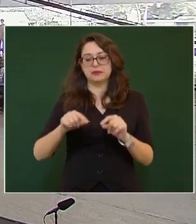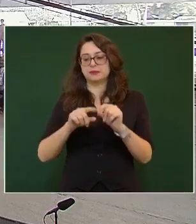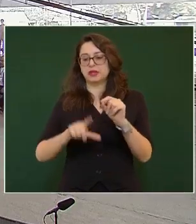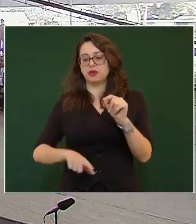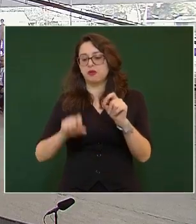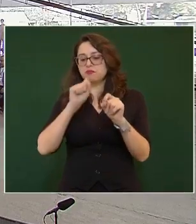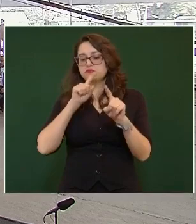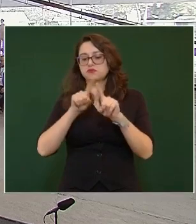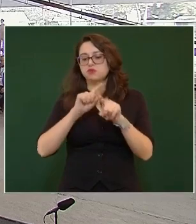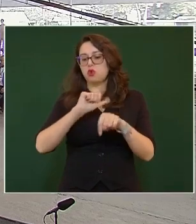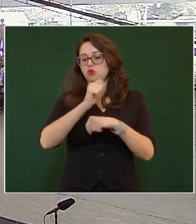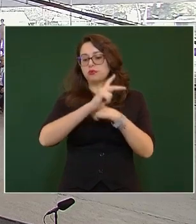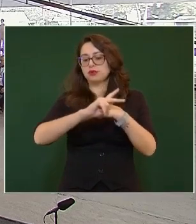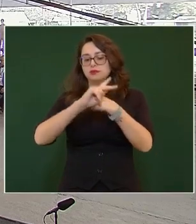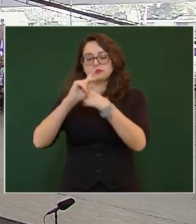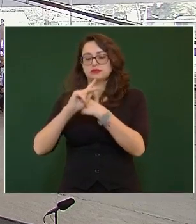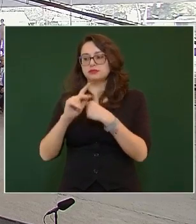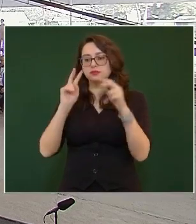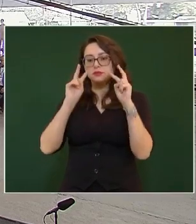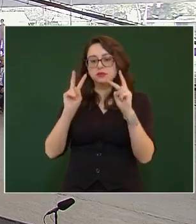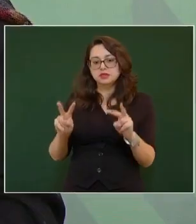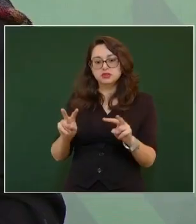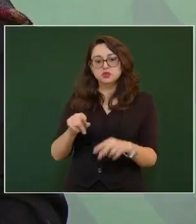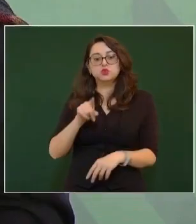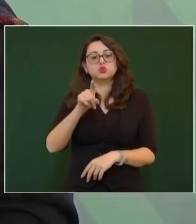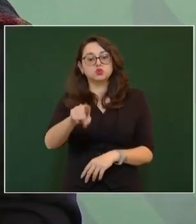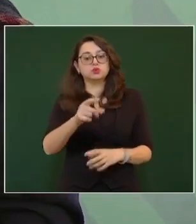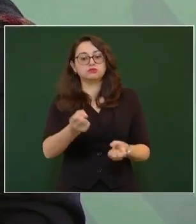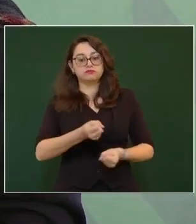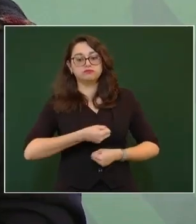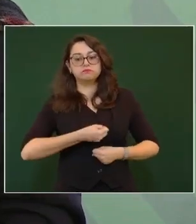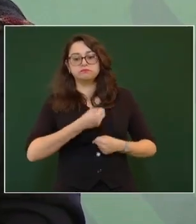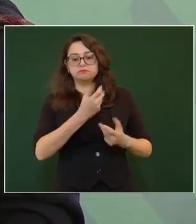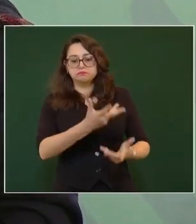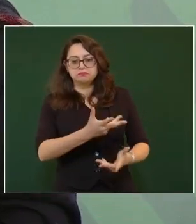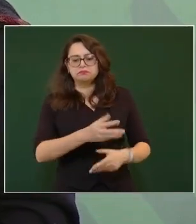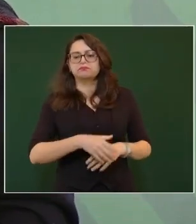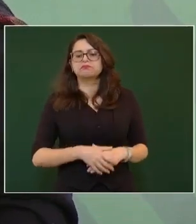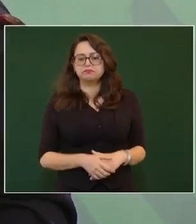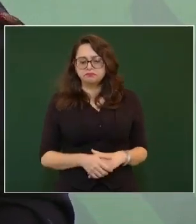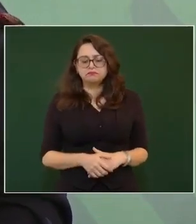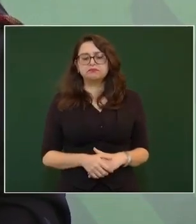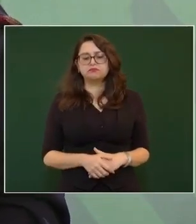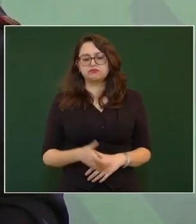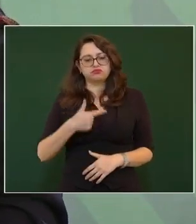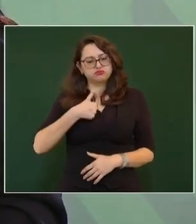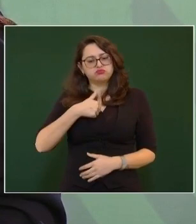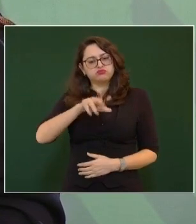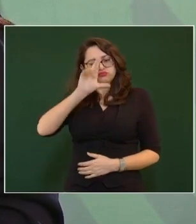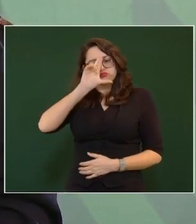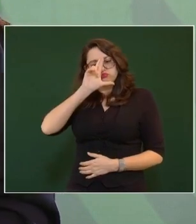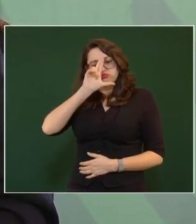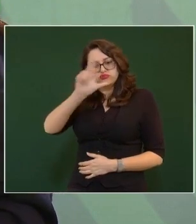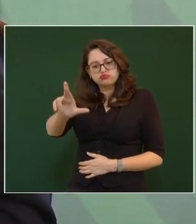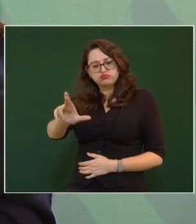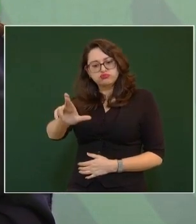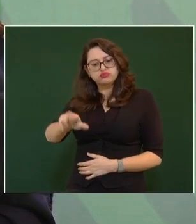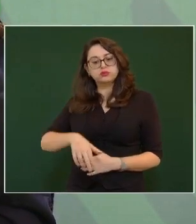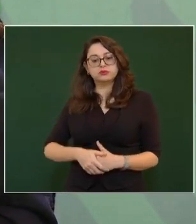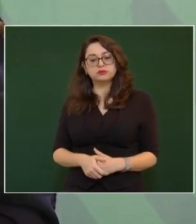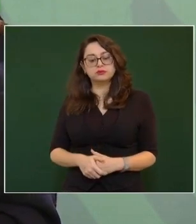mundo. Entonces, ya expresaste tu punto de vista, yo lo respeto, ¿sí?